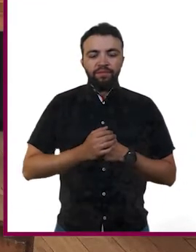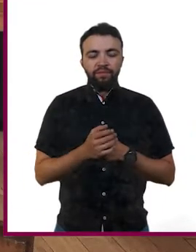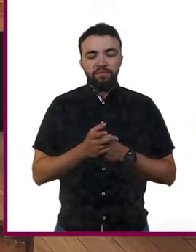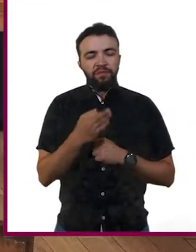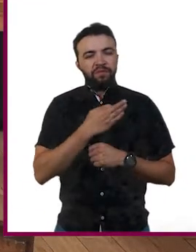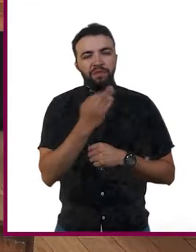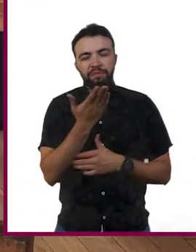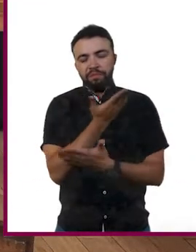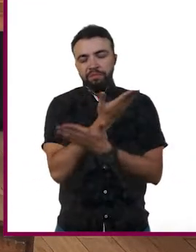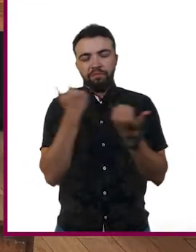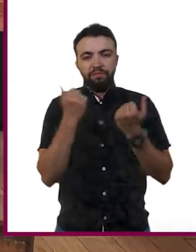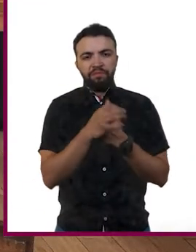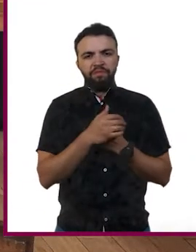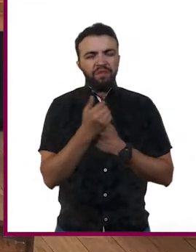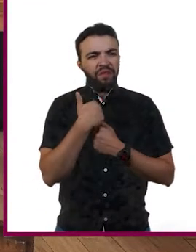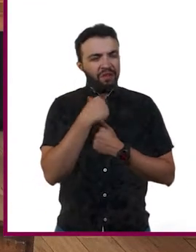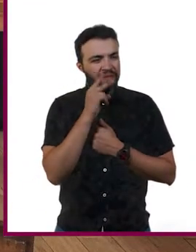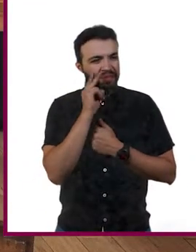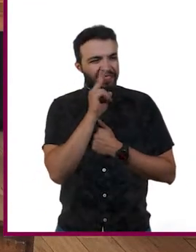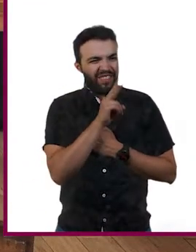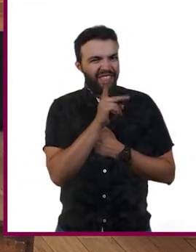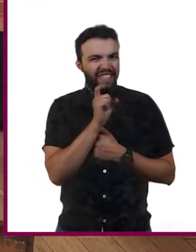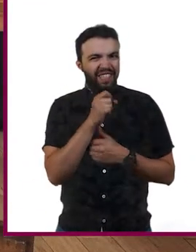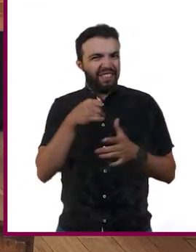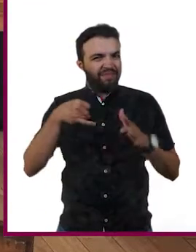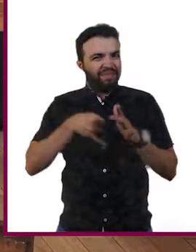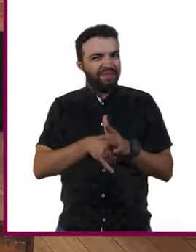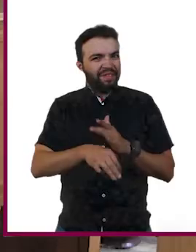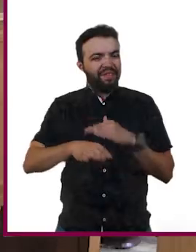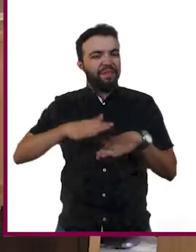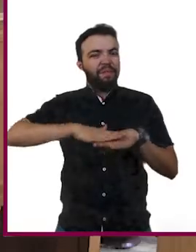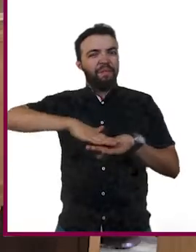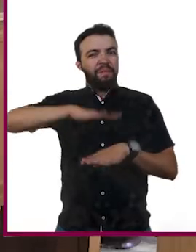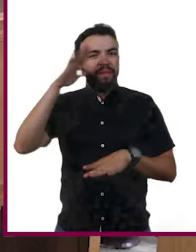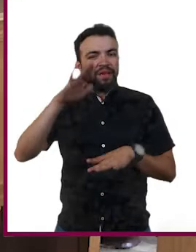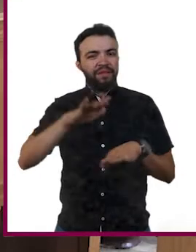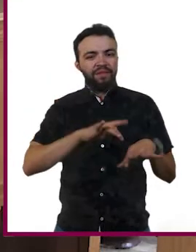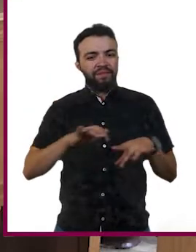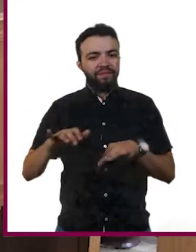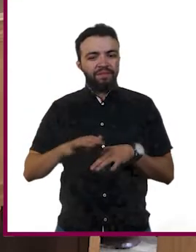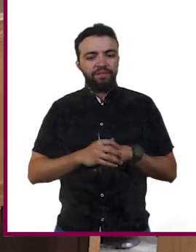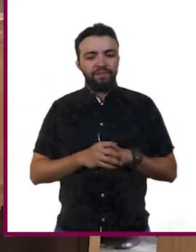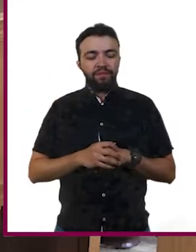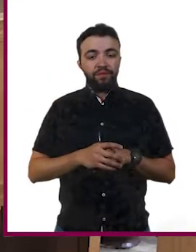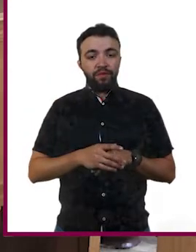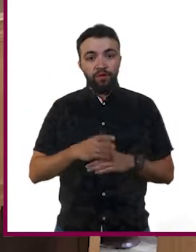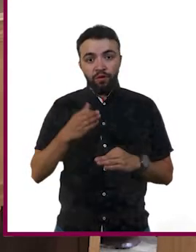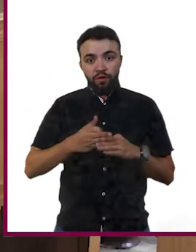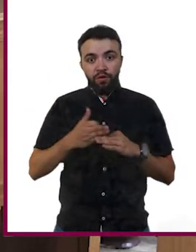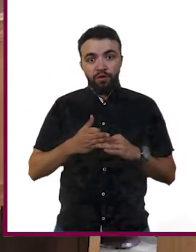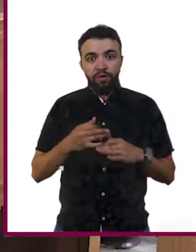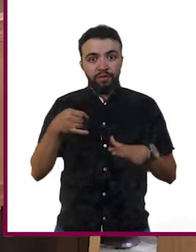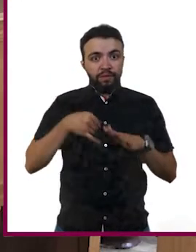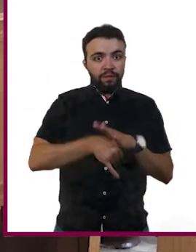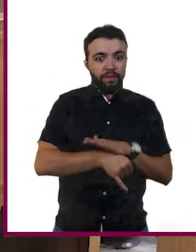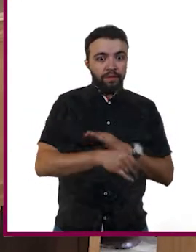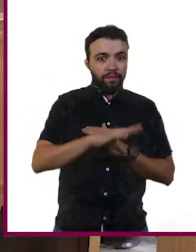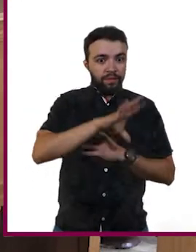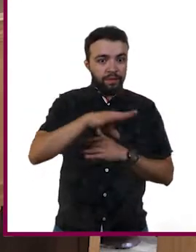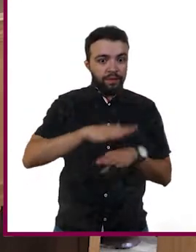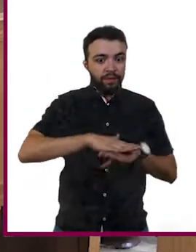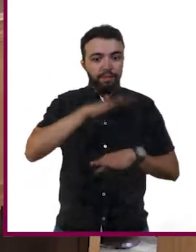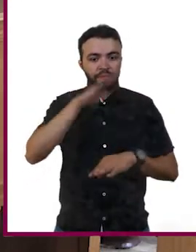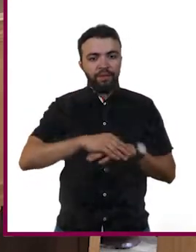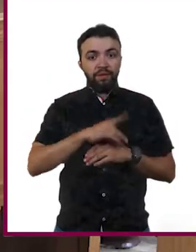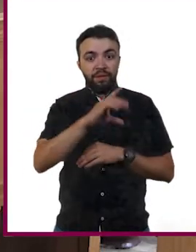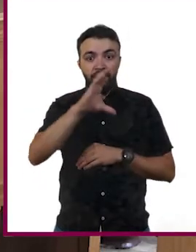Bueno, no sé. Me da curiosidad por saber un poco más de este instrumento. Justo es lo que vamos a hacer hoy, Alfredo, porque aunque el clavecín es